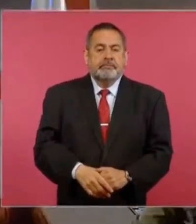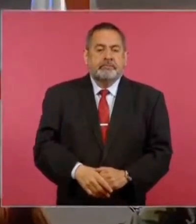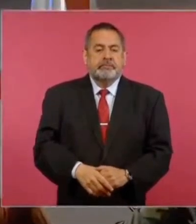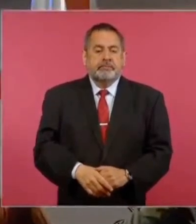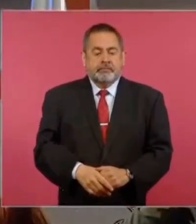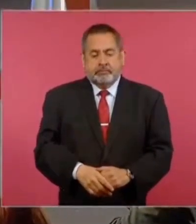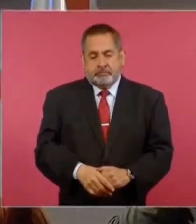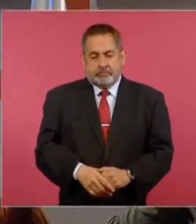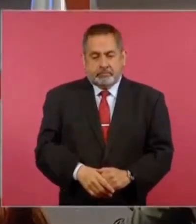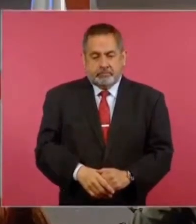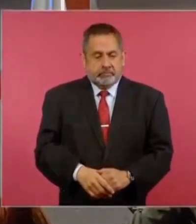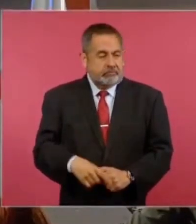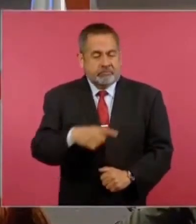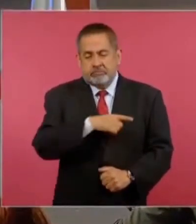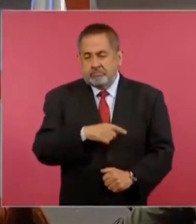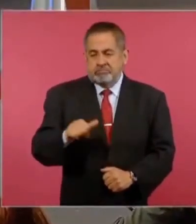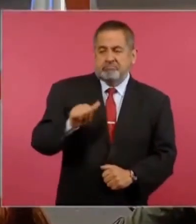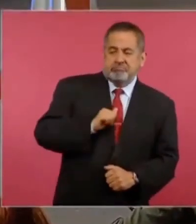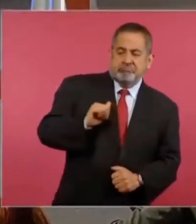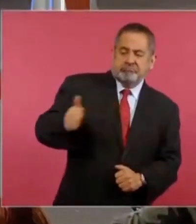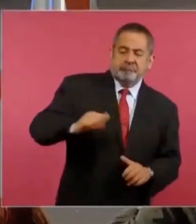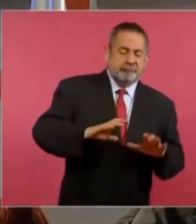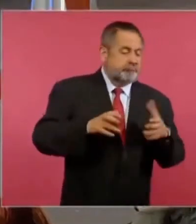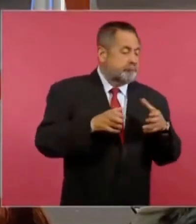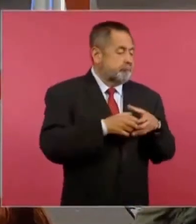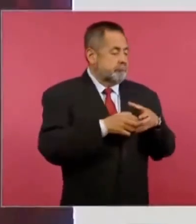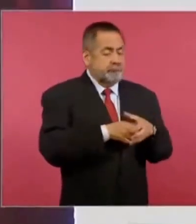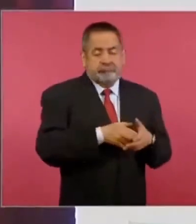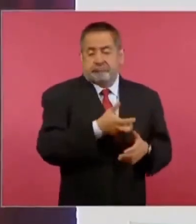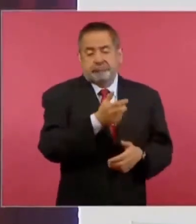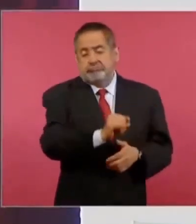Son muy individualistas.